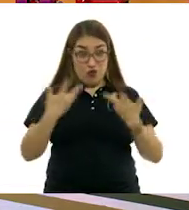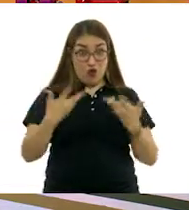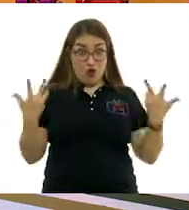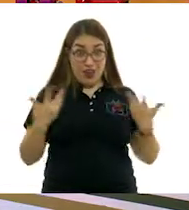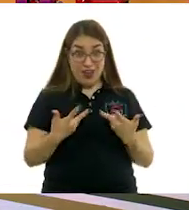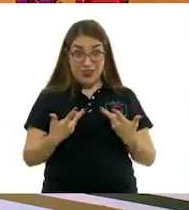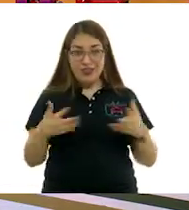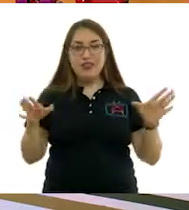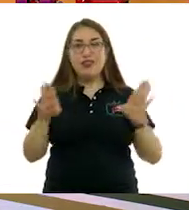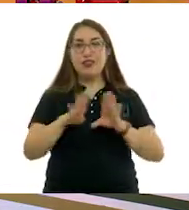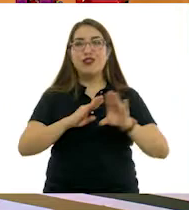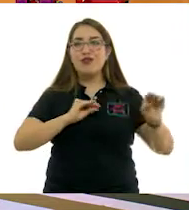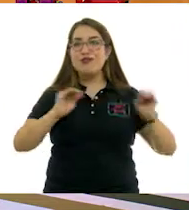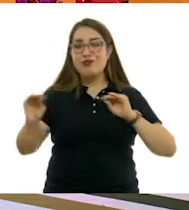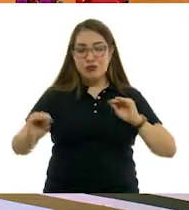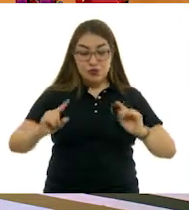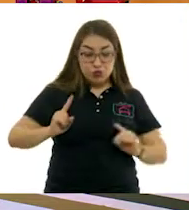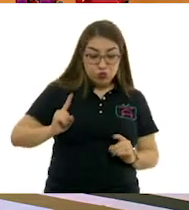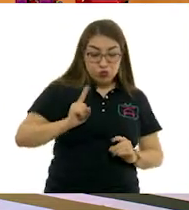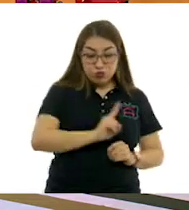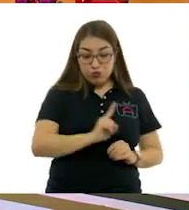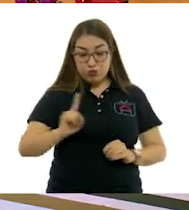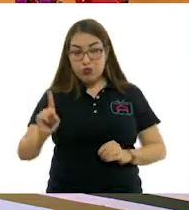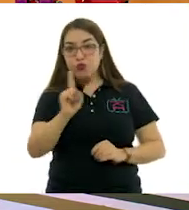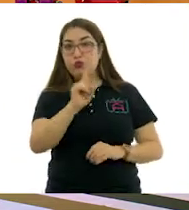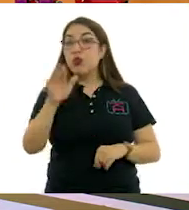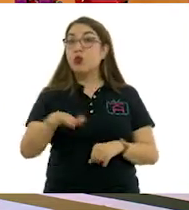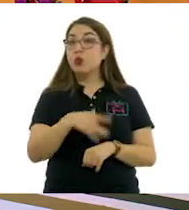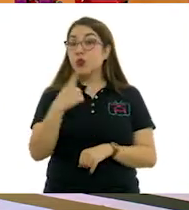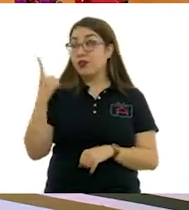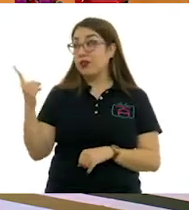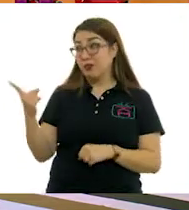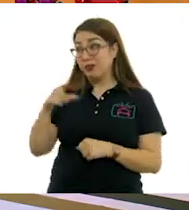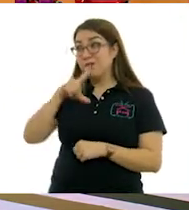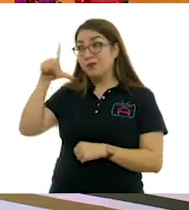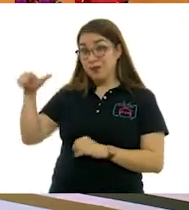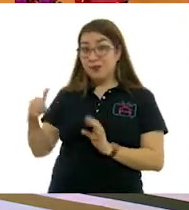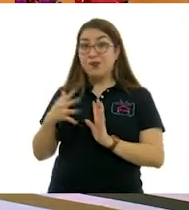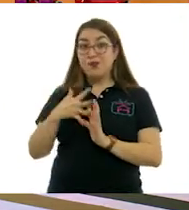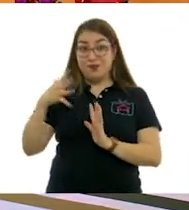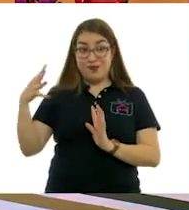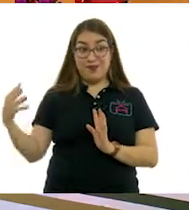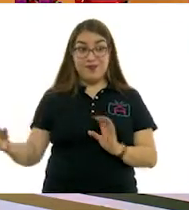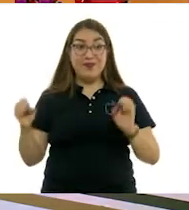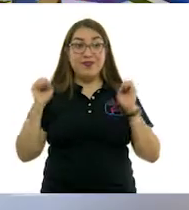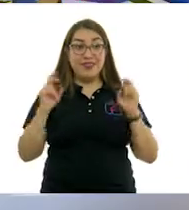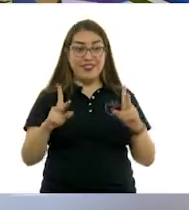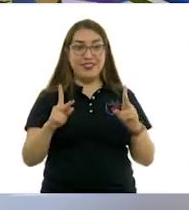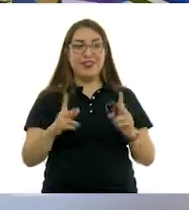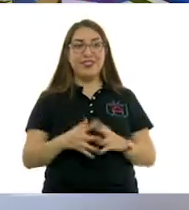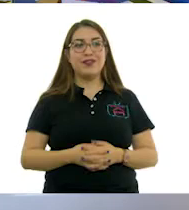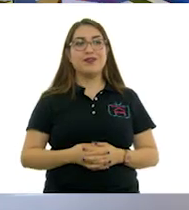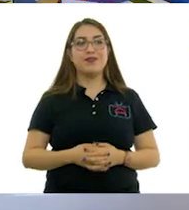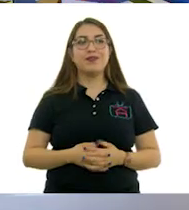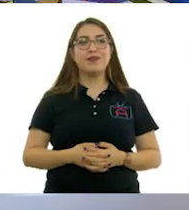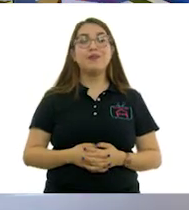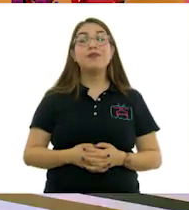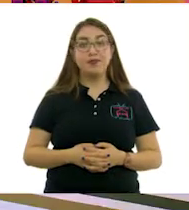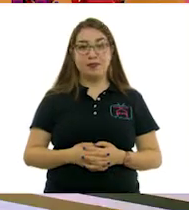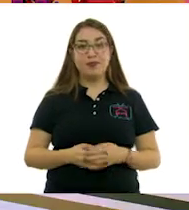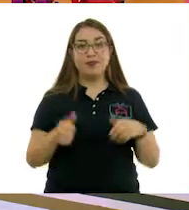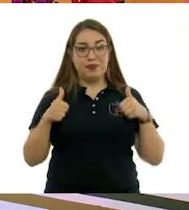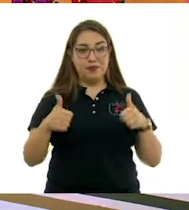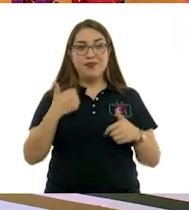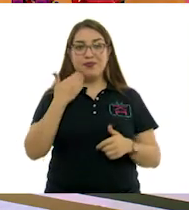la trayectoria que yo voy a hacer. Porque, Eric, tú me vas a ayudar ahorita y la vas a hacer igual que yo, cambiándole los desplazamientos. Muy bien.